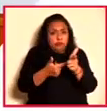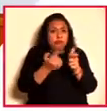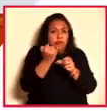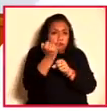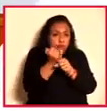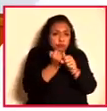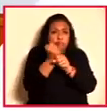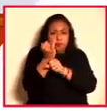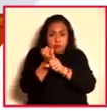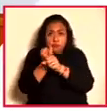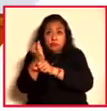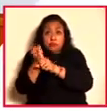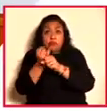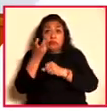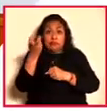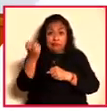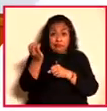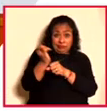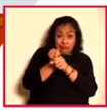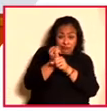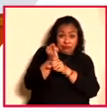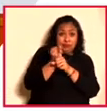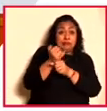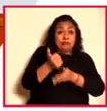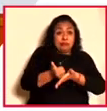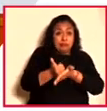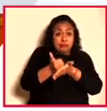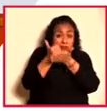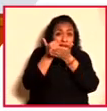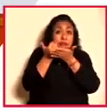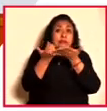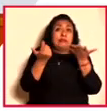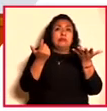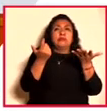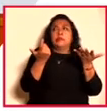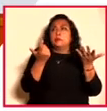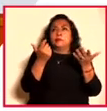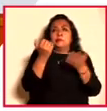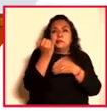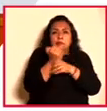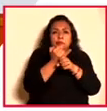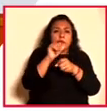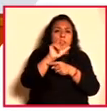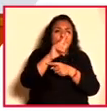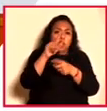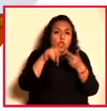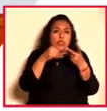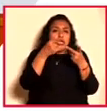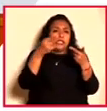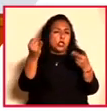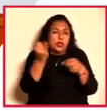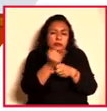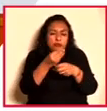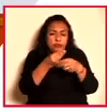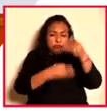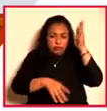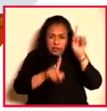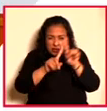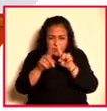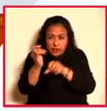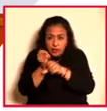La investigación precisamente nos lleva, ya sea la arqueológica, la histórica, etcétera, a tratar